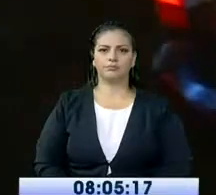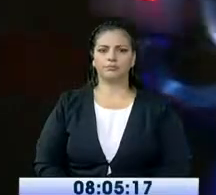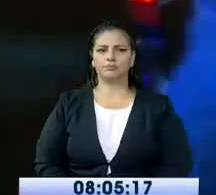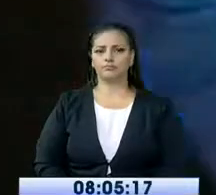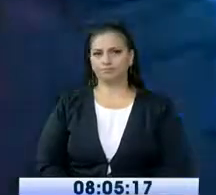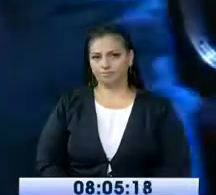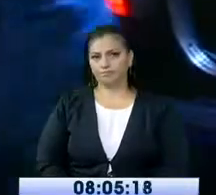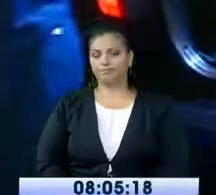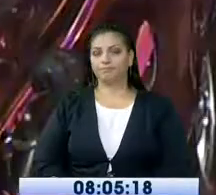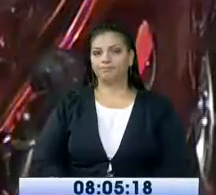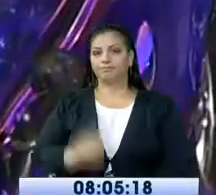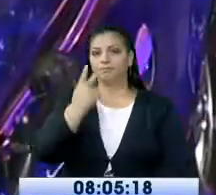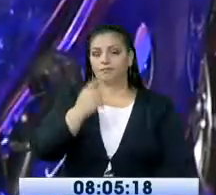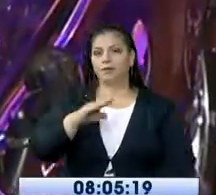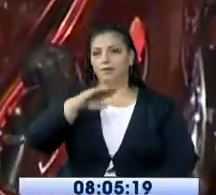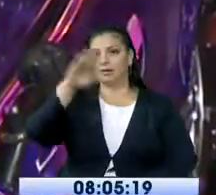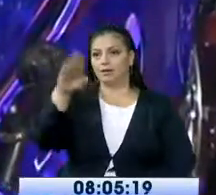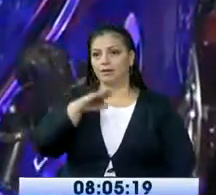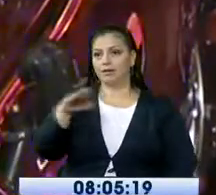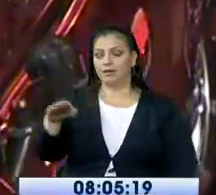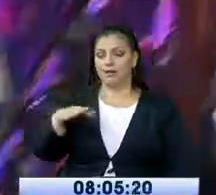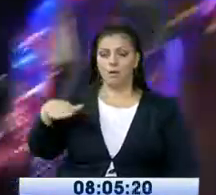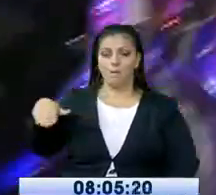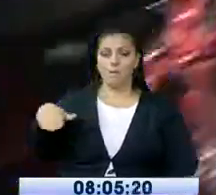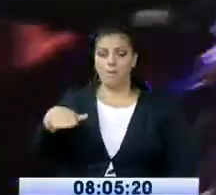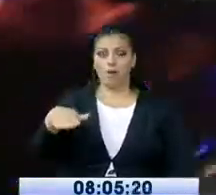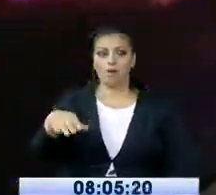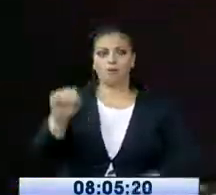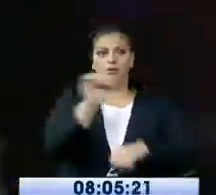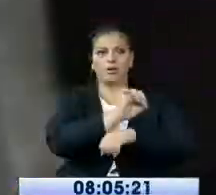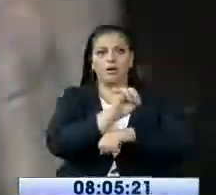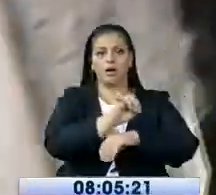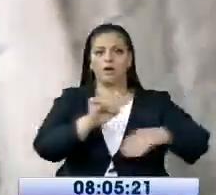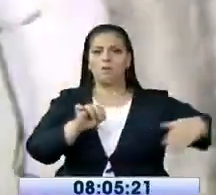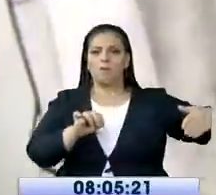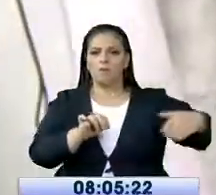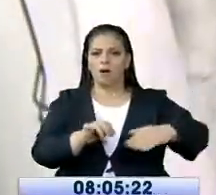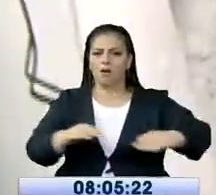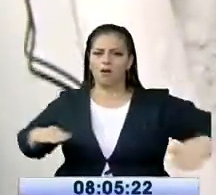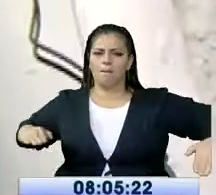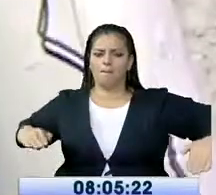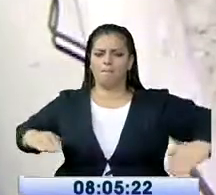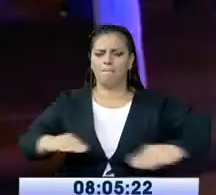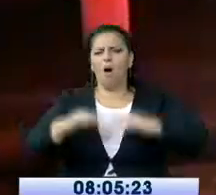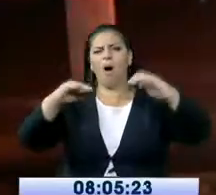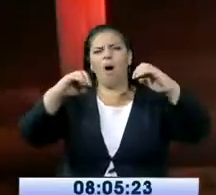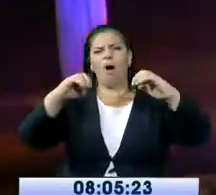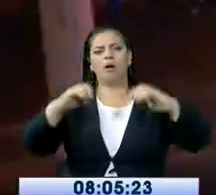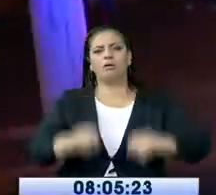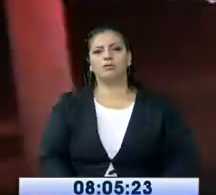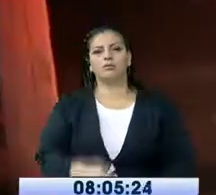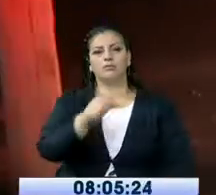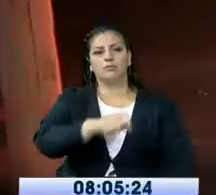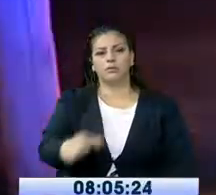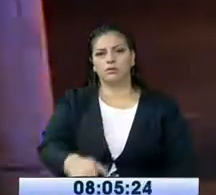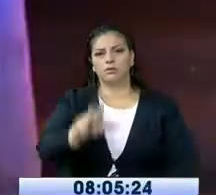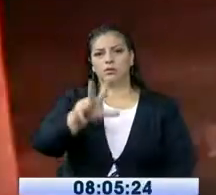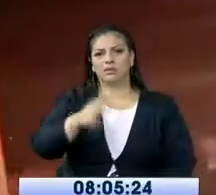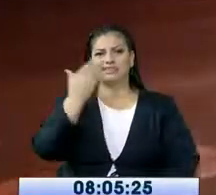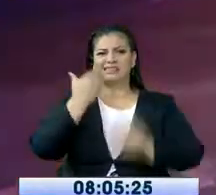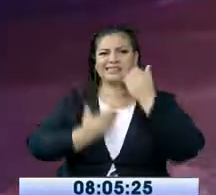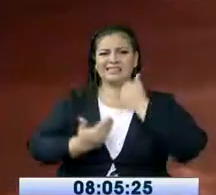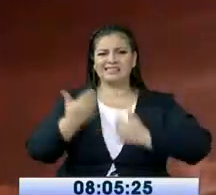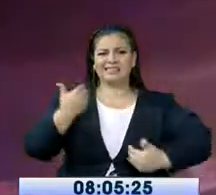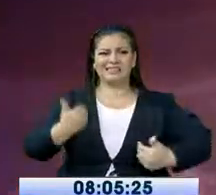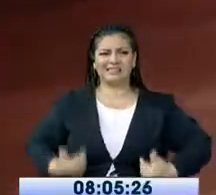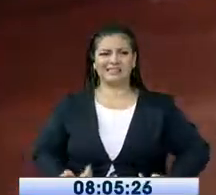Personas lesionadas. Dejó como saldo el choque entre una camioneta y un auto. La colisión se produjo en